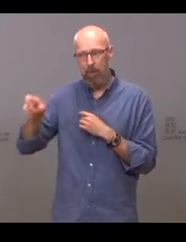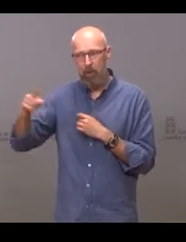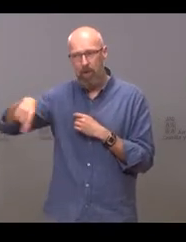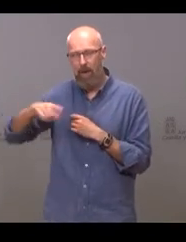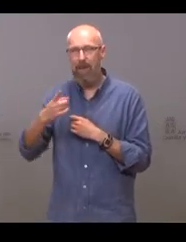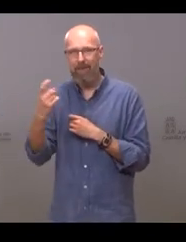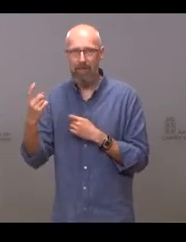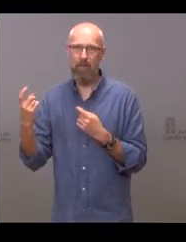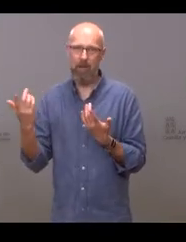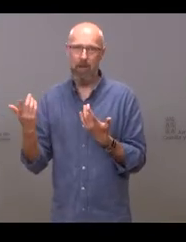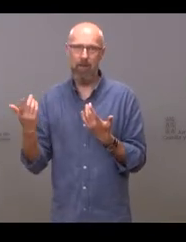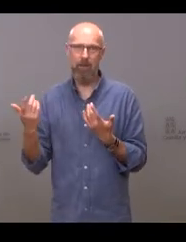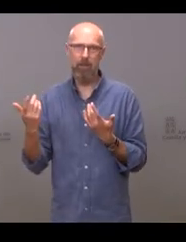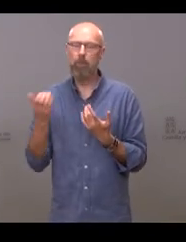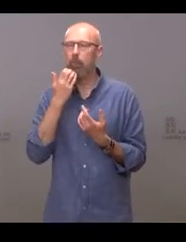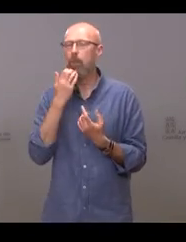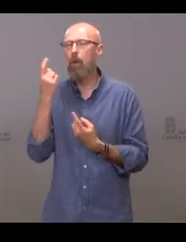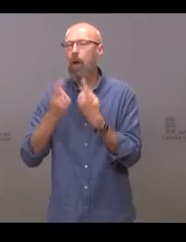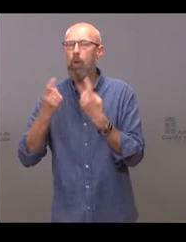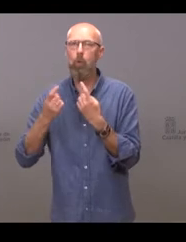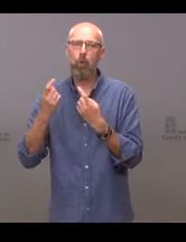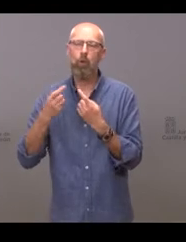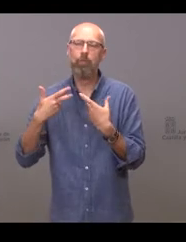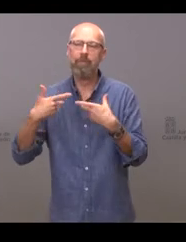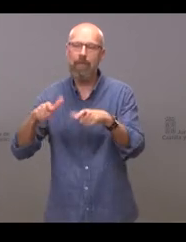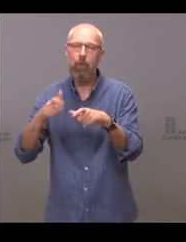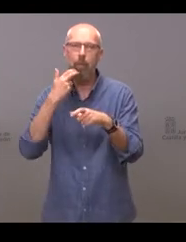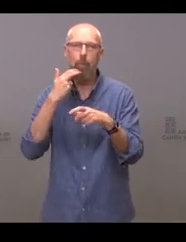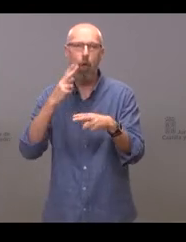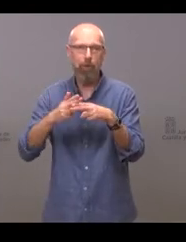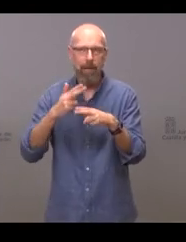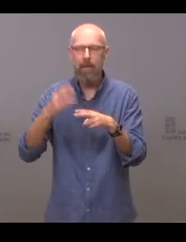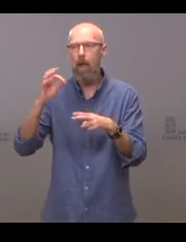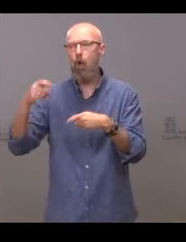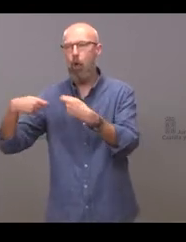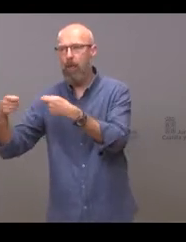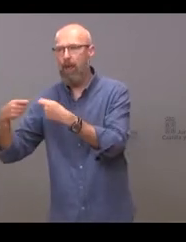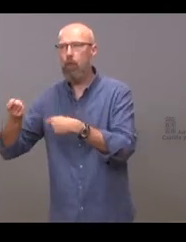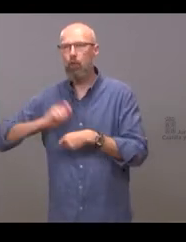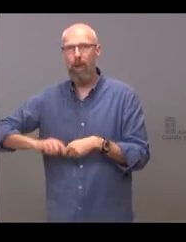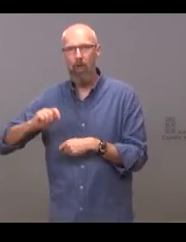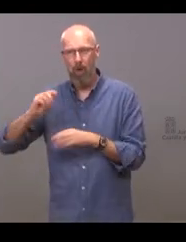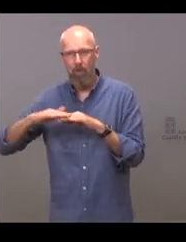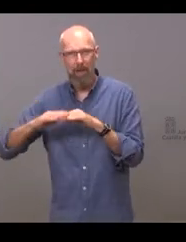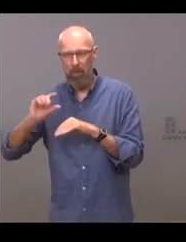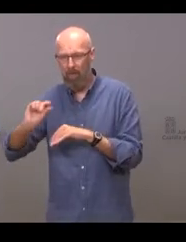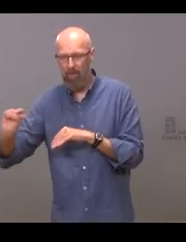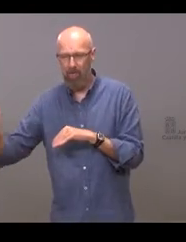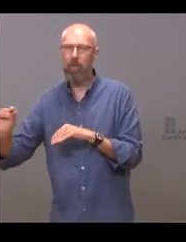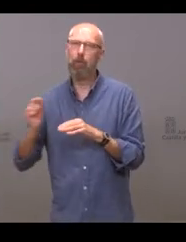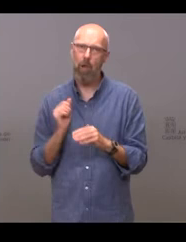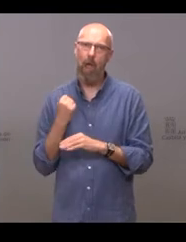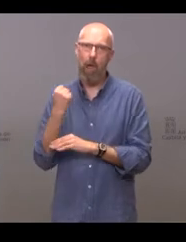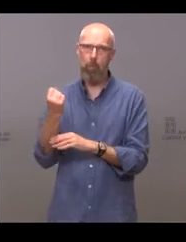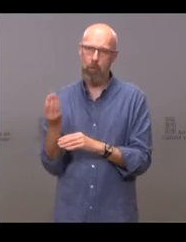como trabajadores y trabajadoras del sector de la hostelería y el comercio que son salarios bajos ahí hay que apoyar a esa gente que también reactiva en el